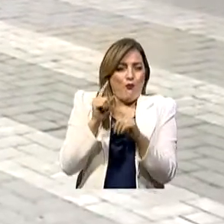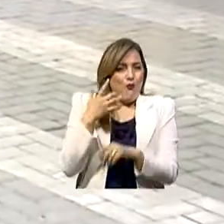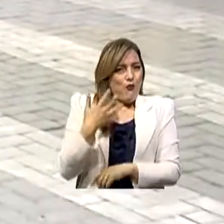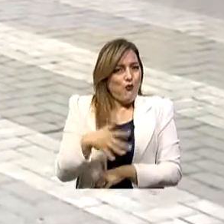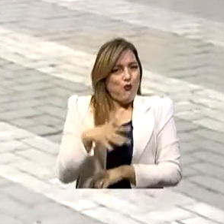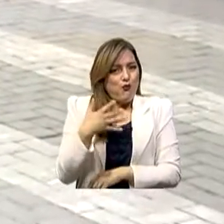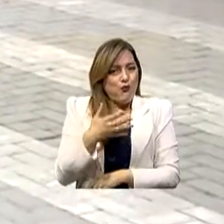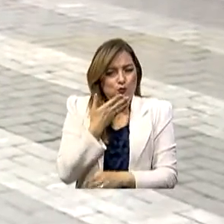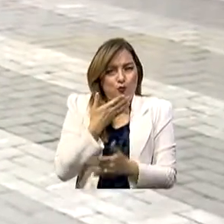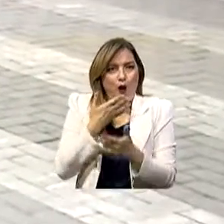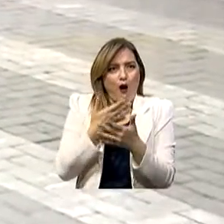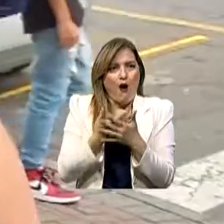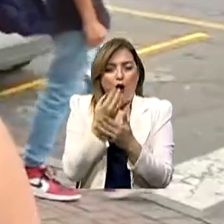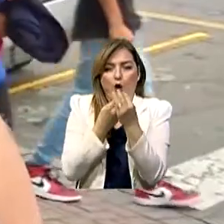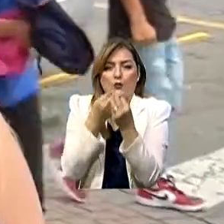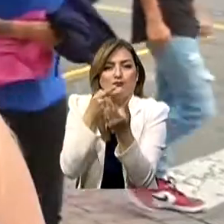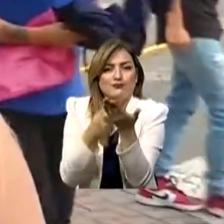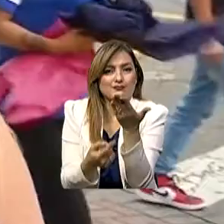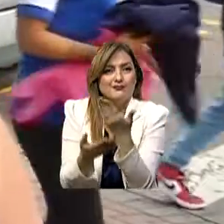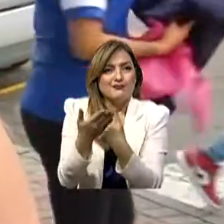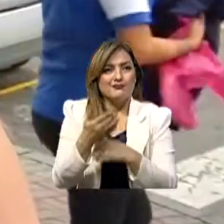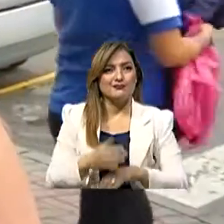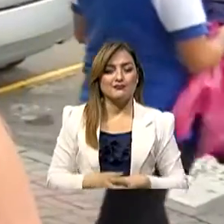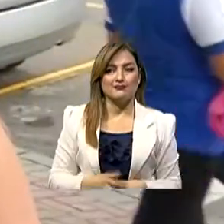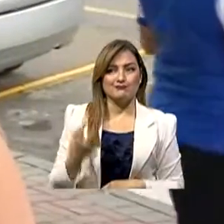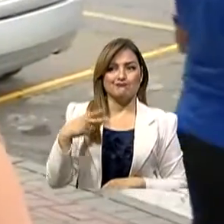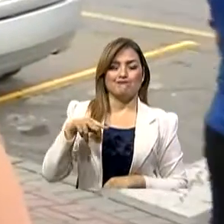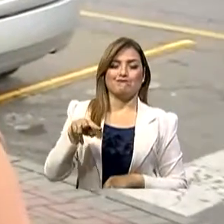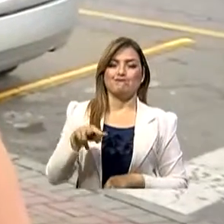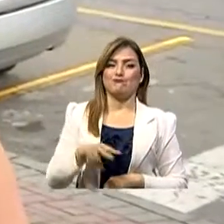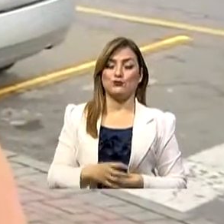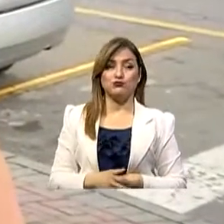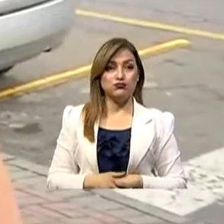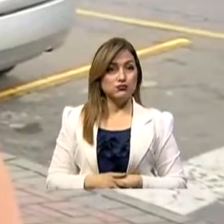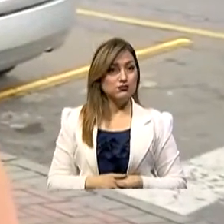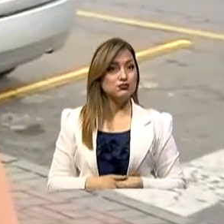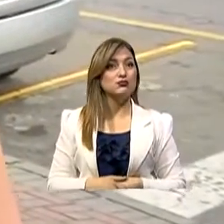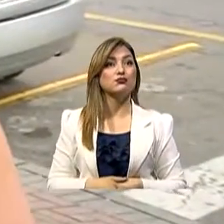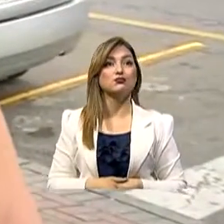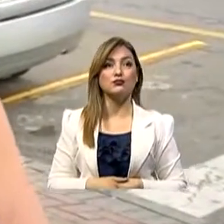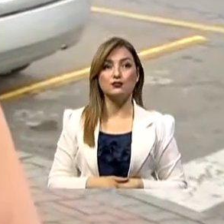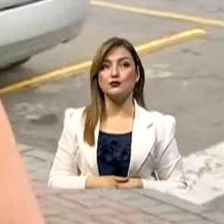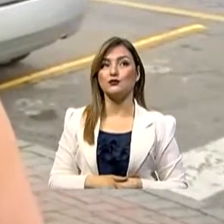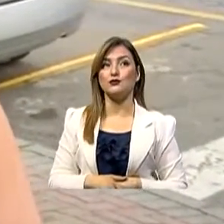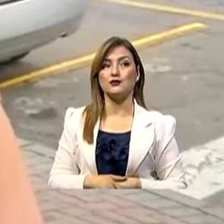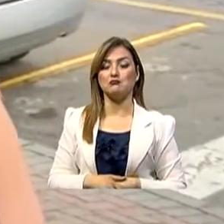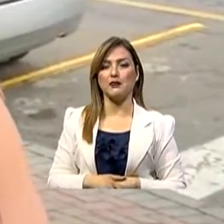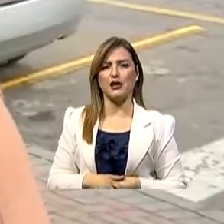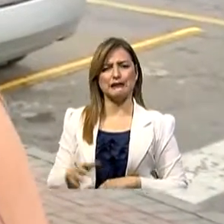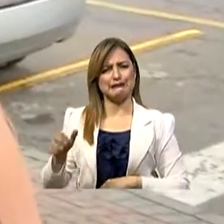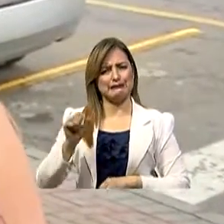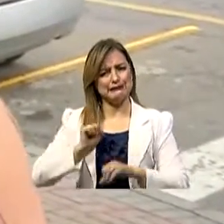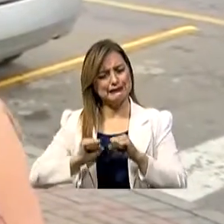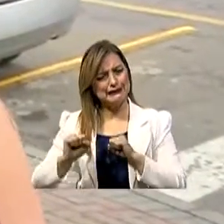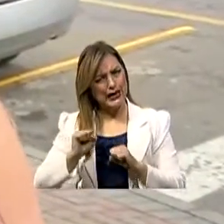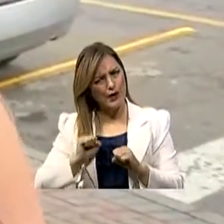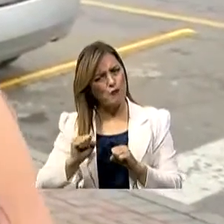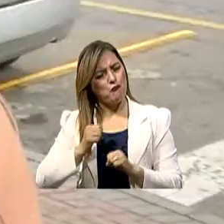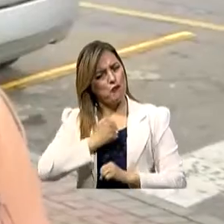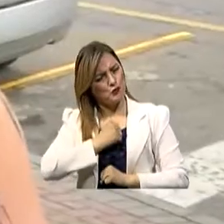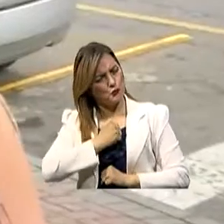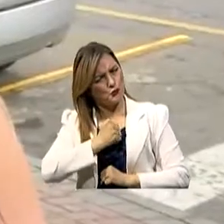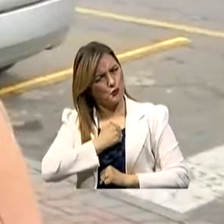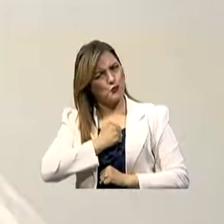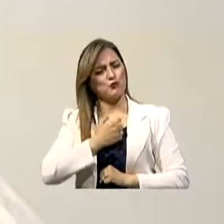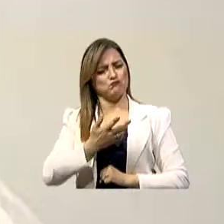el que quiera diría a ver qué no sé qué ponga de su parte que trate de bajar de peso está muy